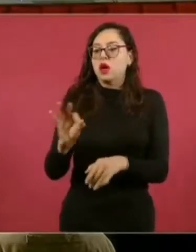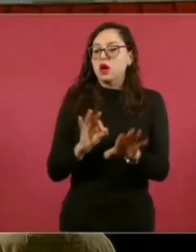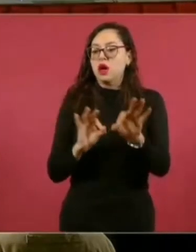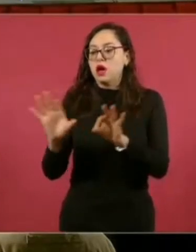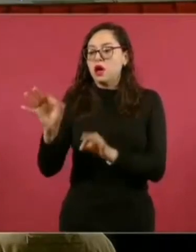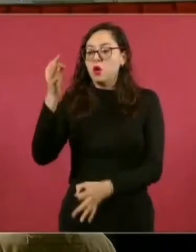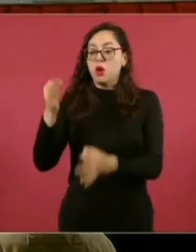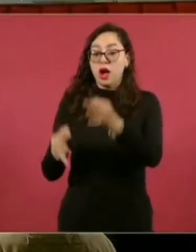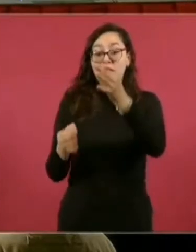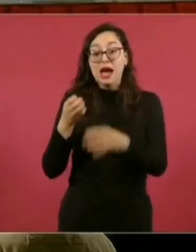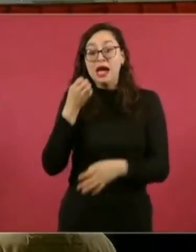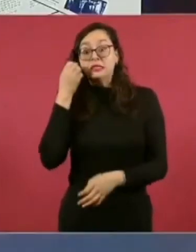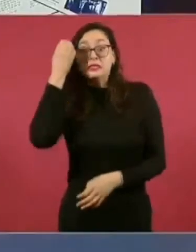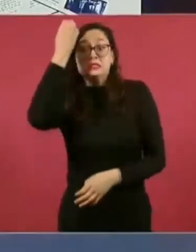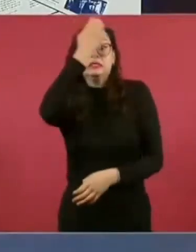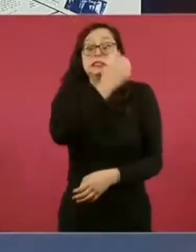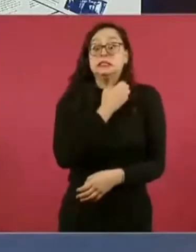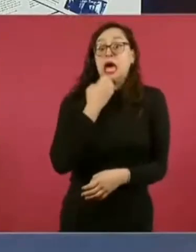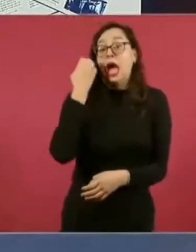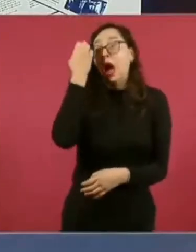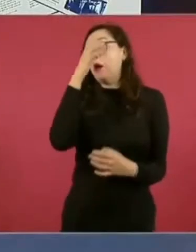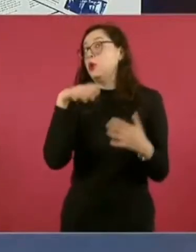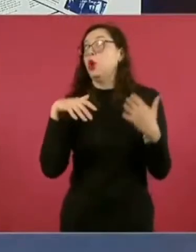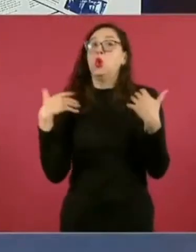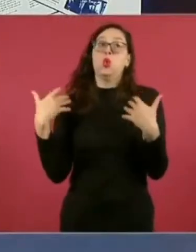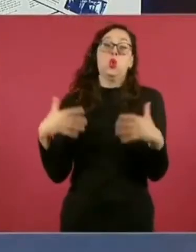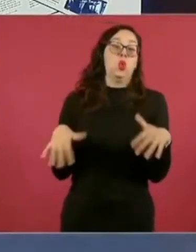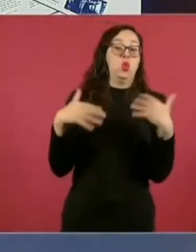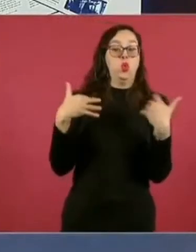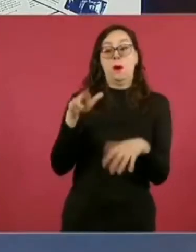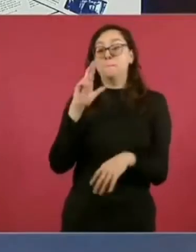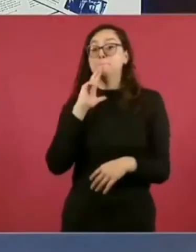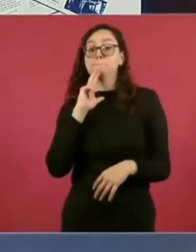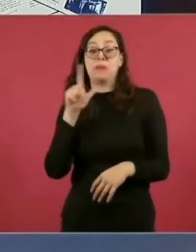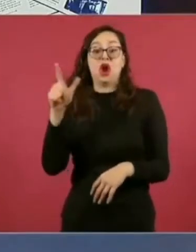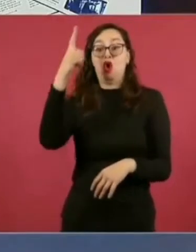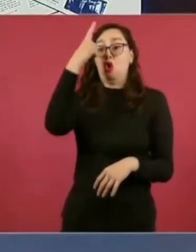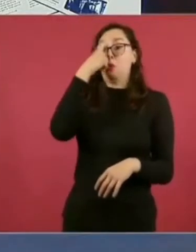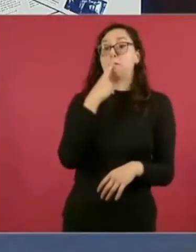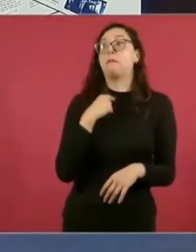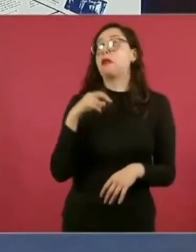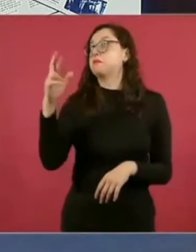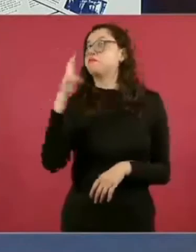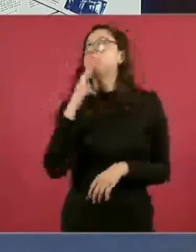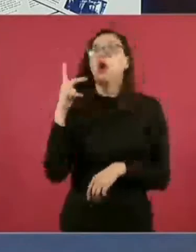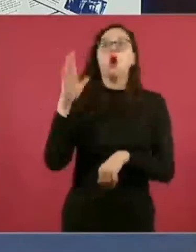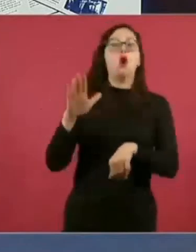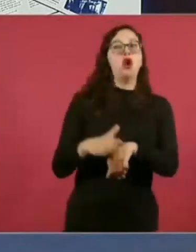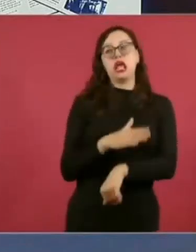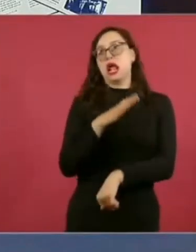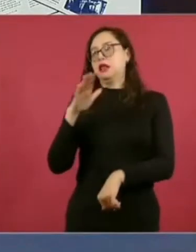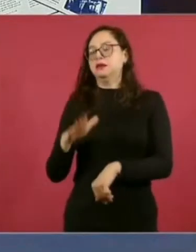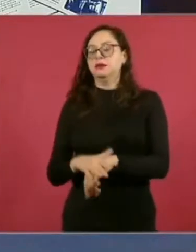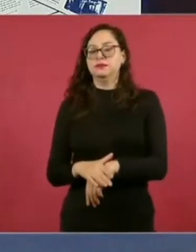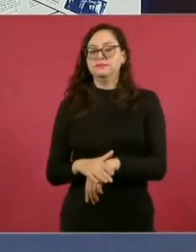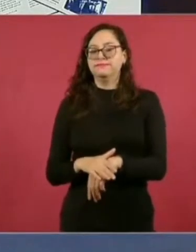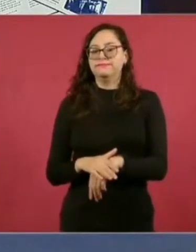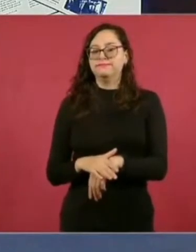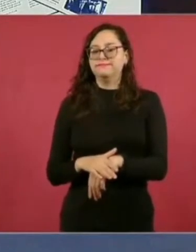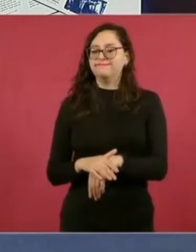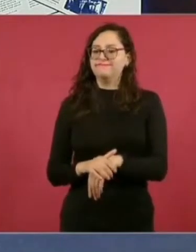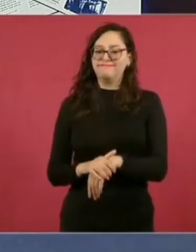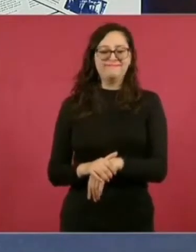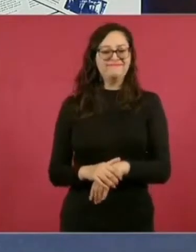los exámenes, que mucho se ha dicho ahora de los mejores perfiles llegan a ser jueces. No podemos desconocer